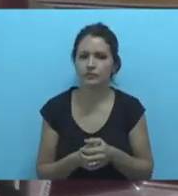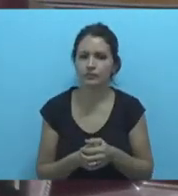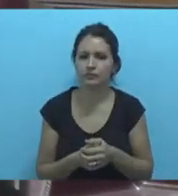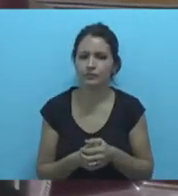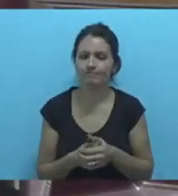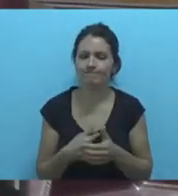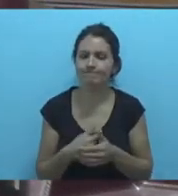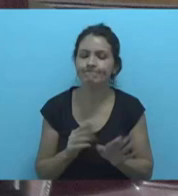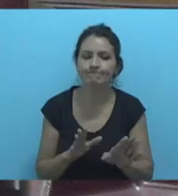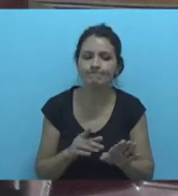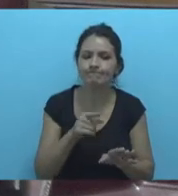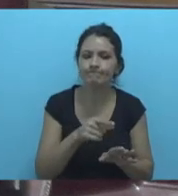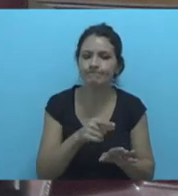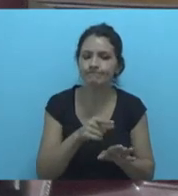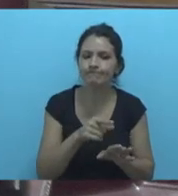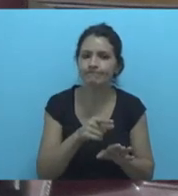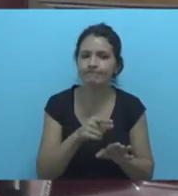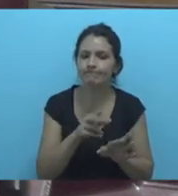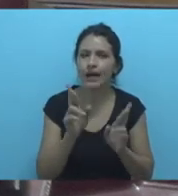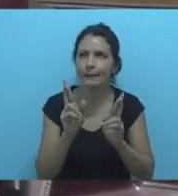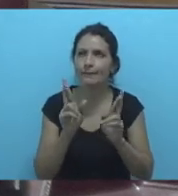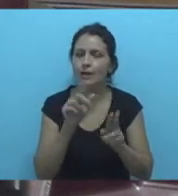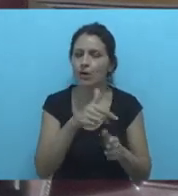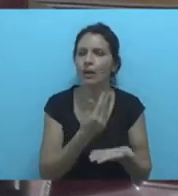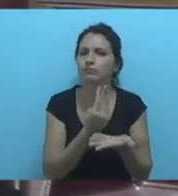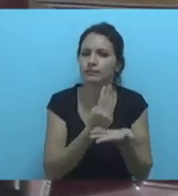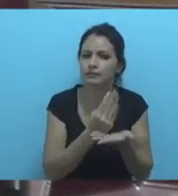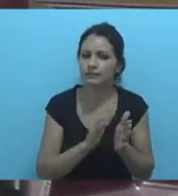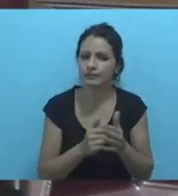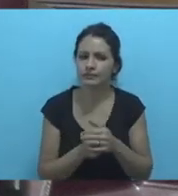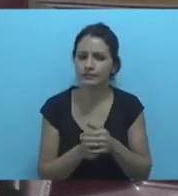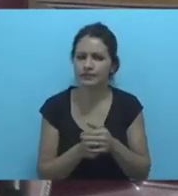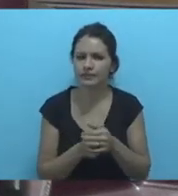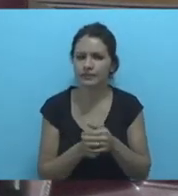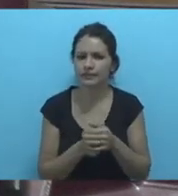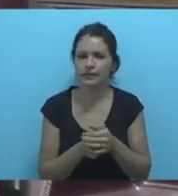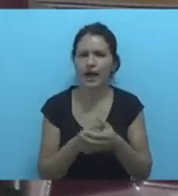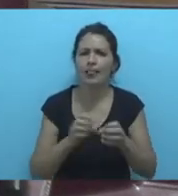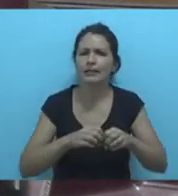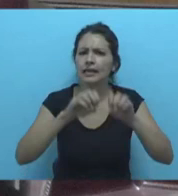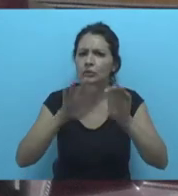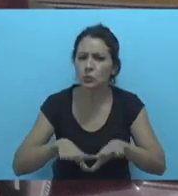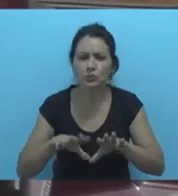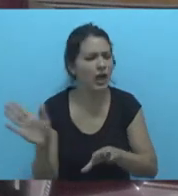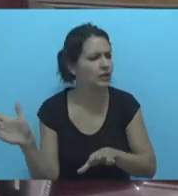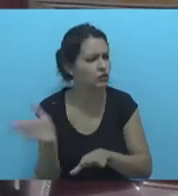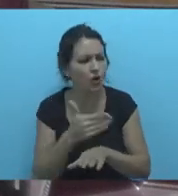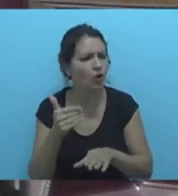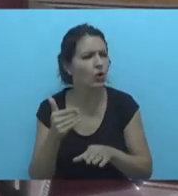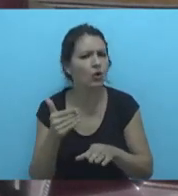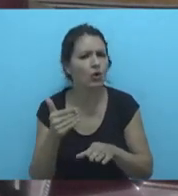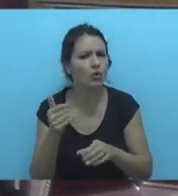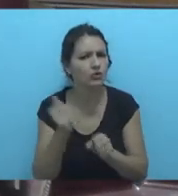espero que tenga la dignidad que no tuvo durante estos 15 meses de pésima gestión y renuncie a todo cargo rentado,